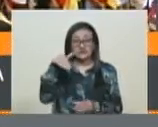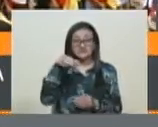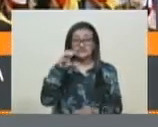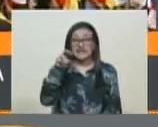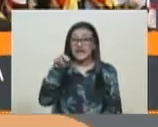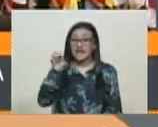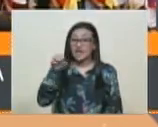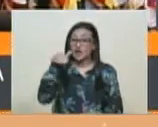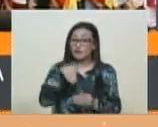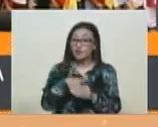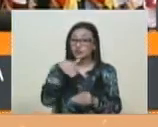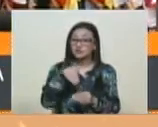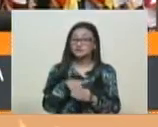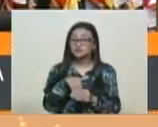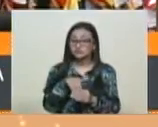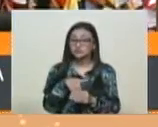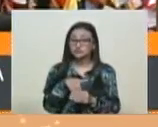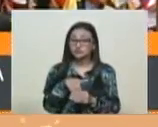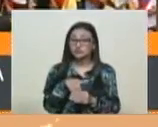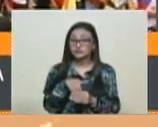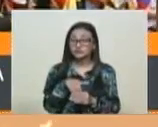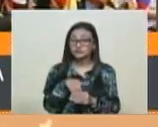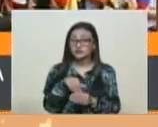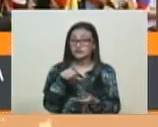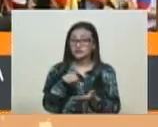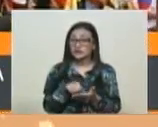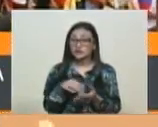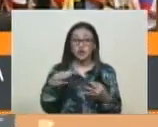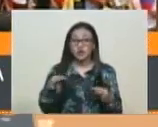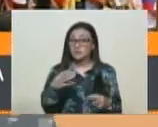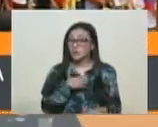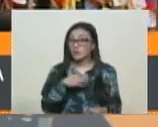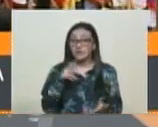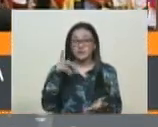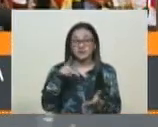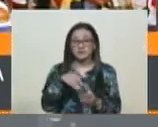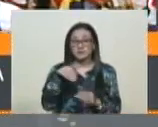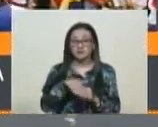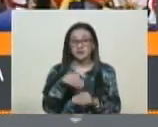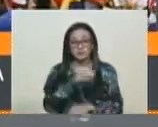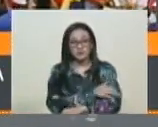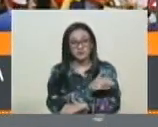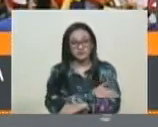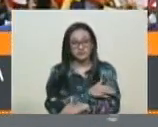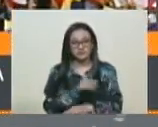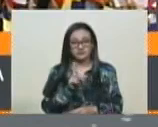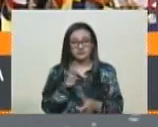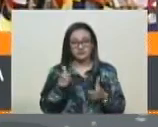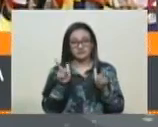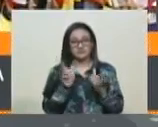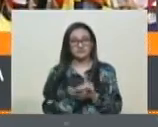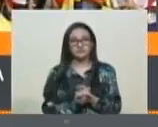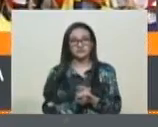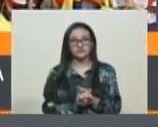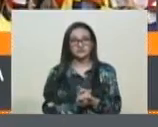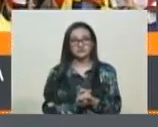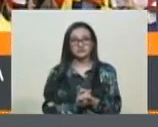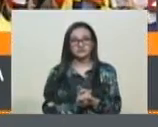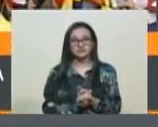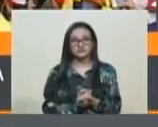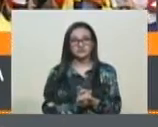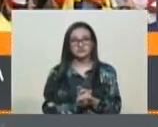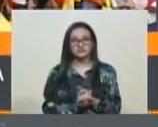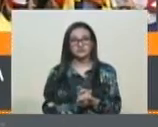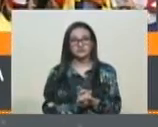habían sido habilitados porque en sus centros naturales la oposición venezolana les había impedido el derecho al